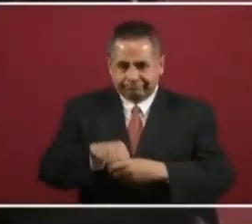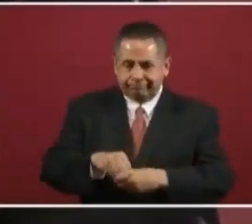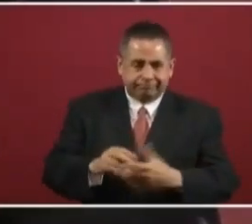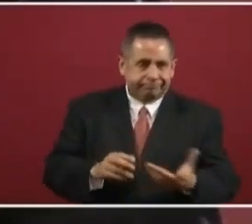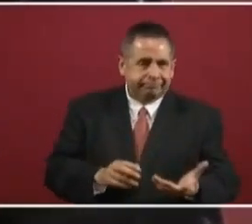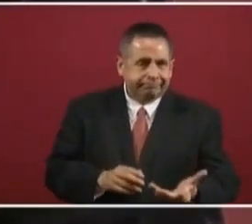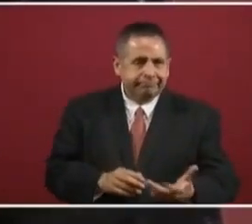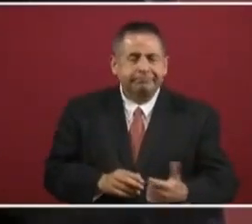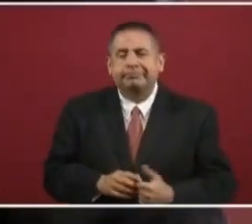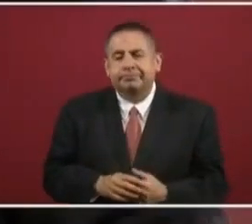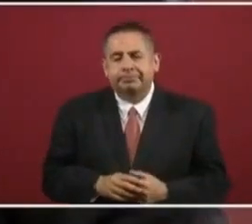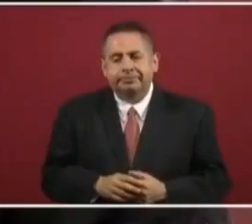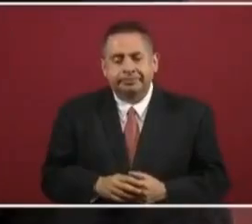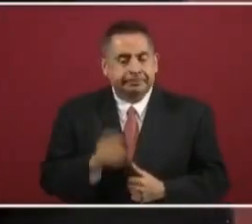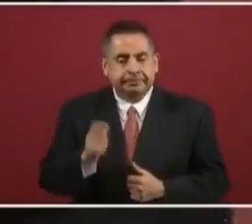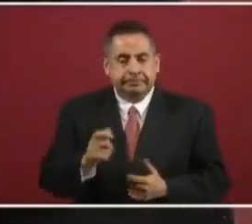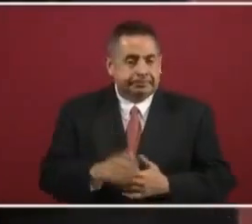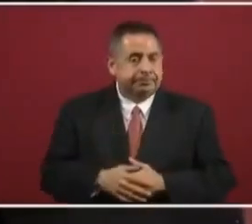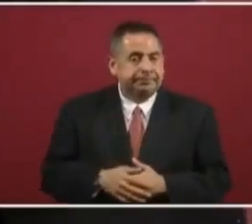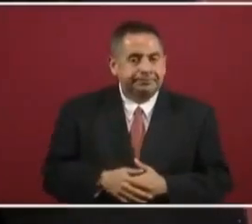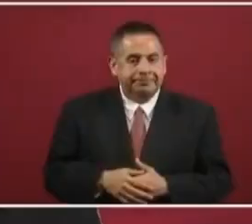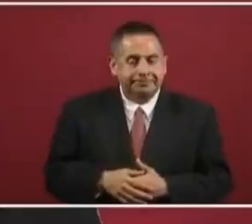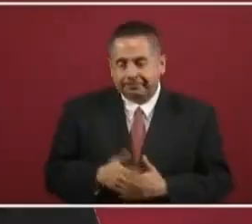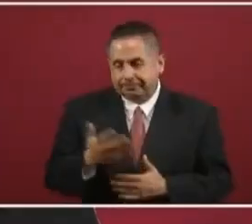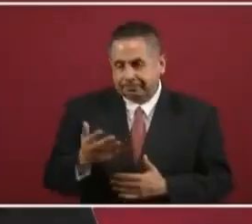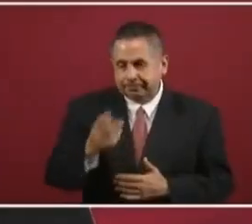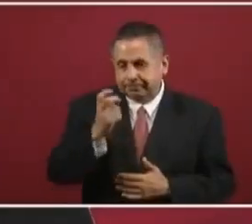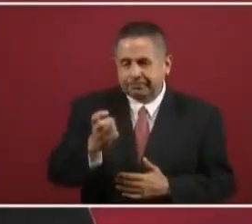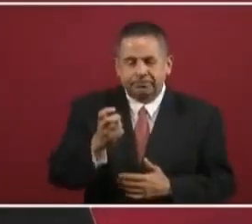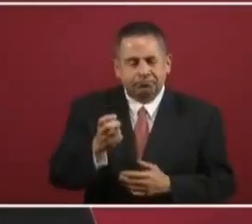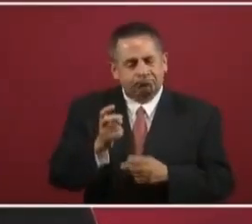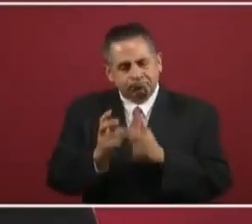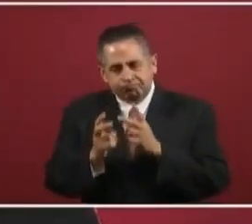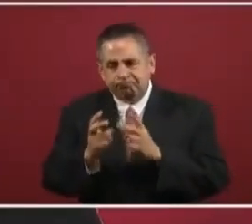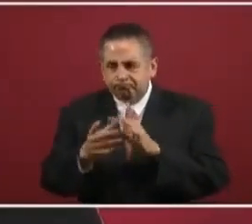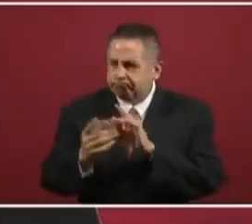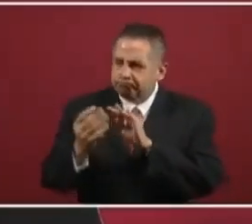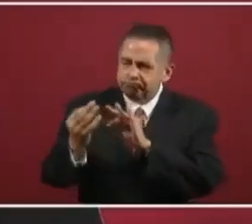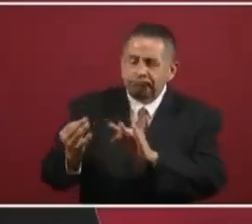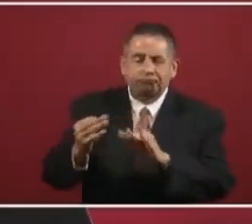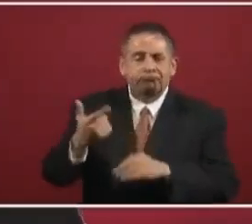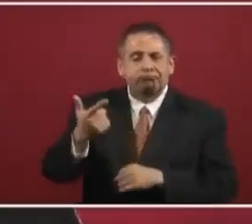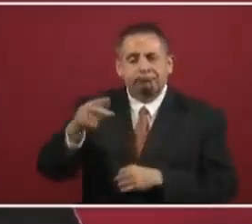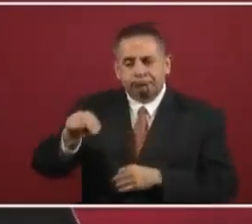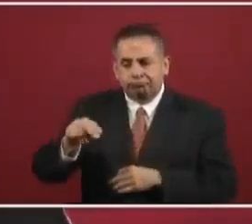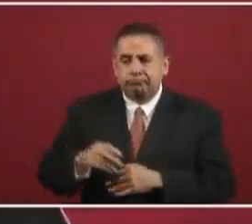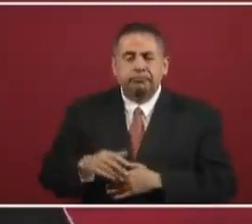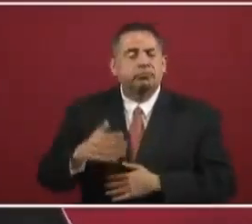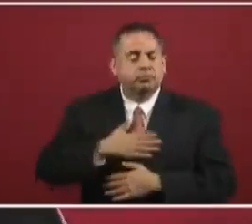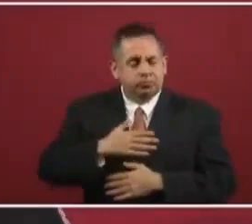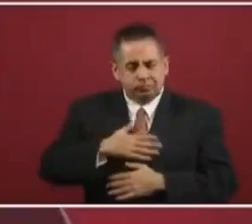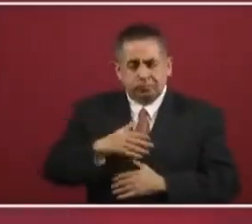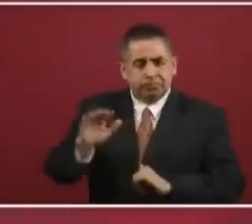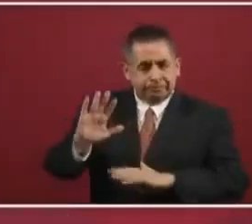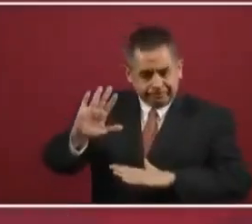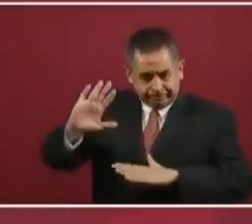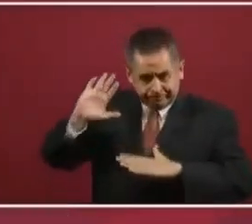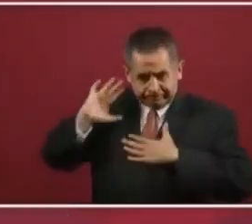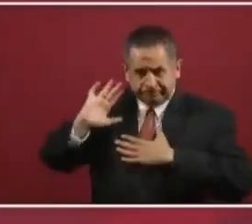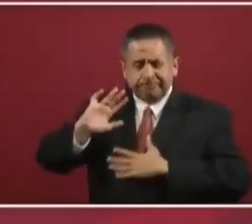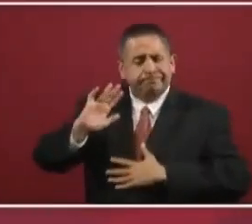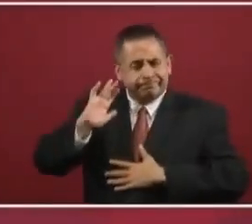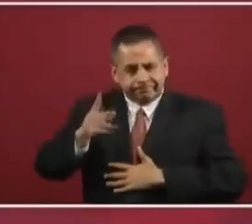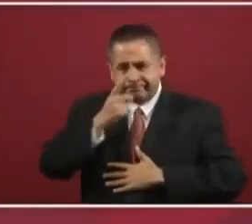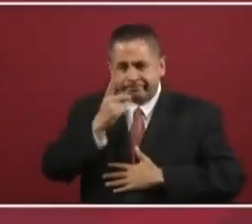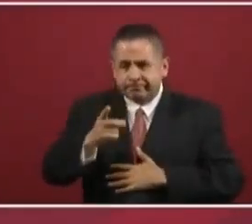sociedad entonces de eso hablamos hice el compromiso Además